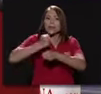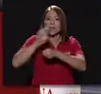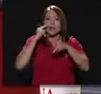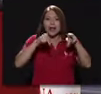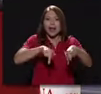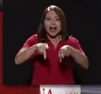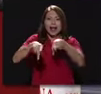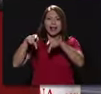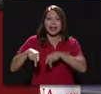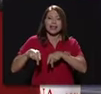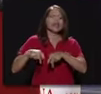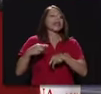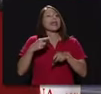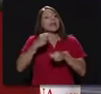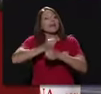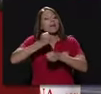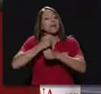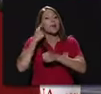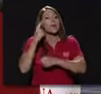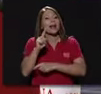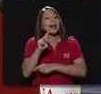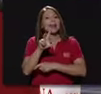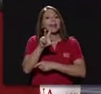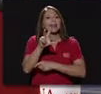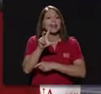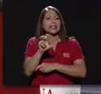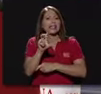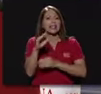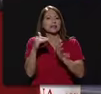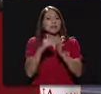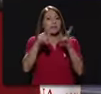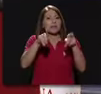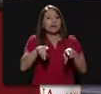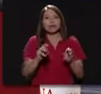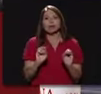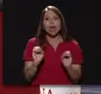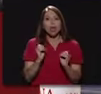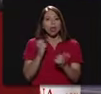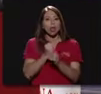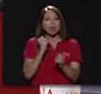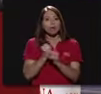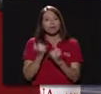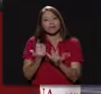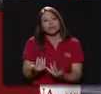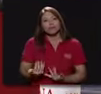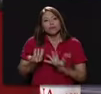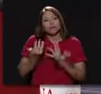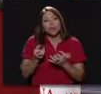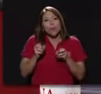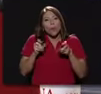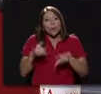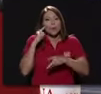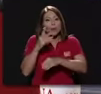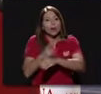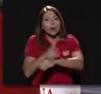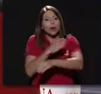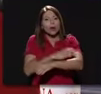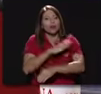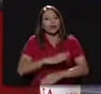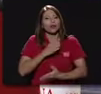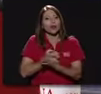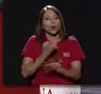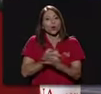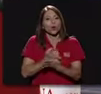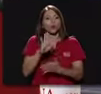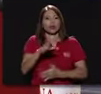en empleo para las cerca de 300.000 personas desempleadas que siguen a la espera de una oportunidad para mejorar su condición económica